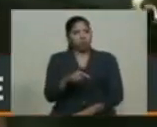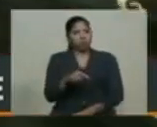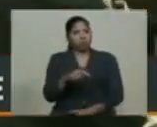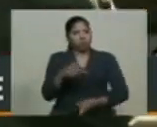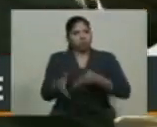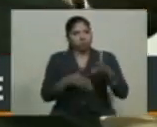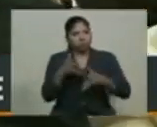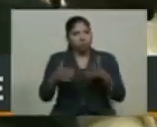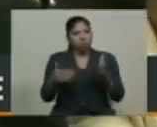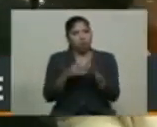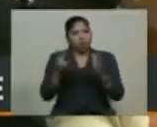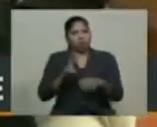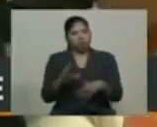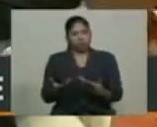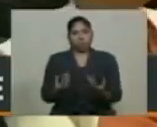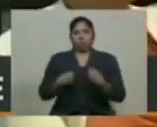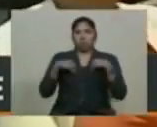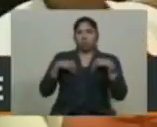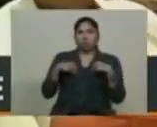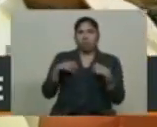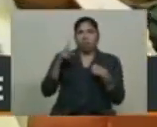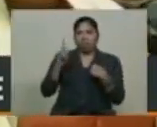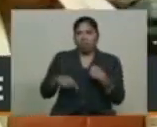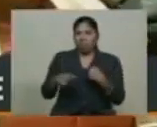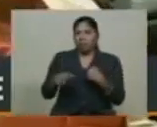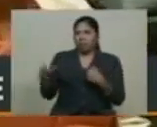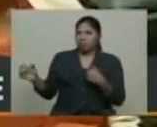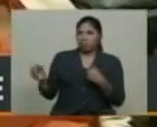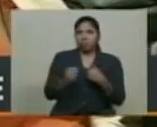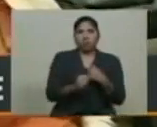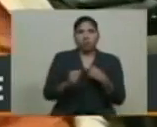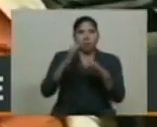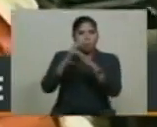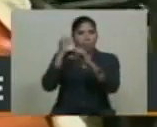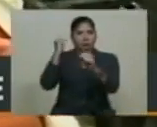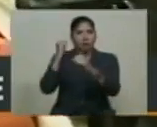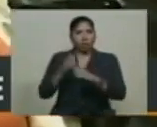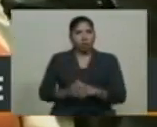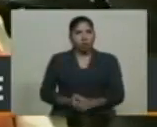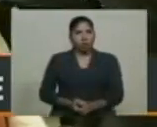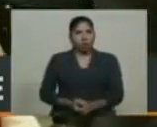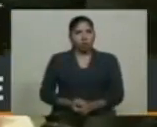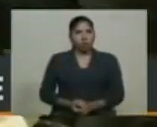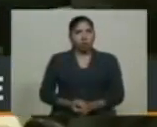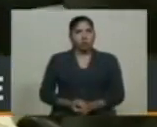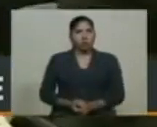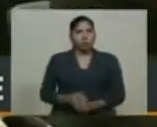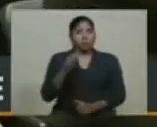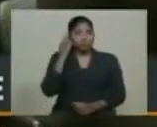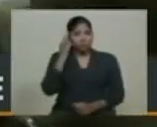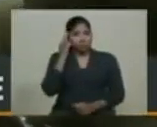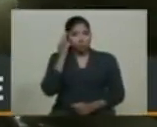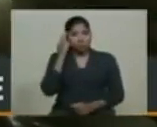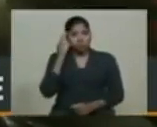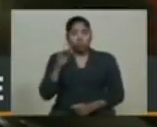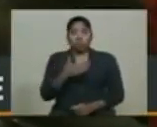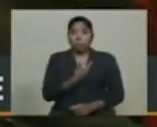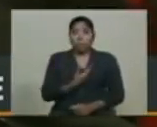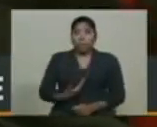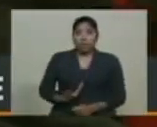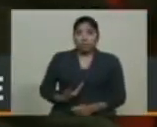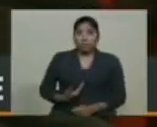se nos llegó a designar una embajadora con derecho a voz. El presidente extranjero que lo hizo,